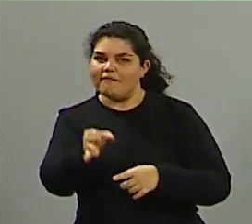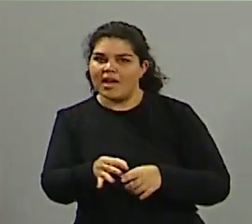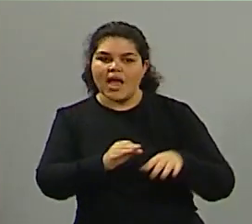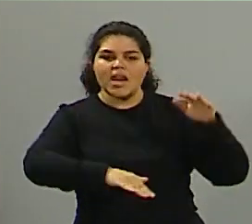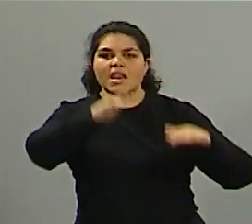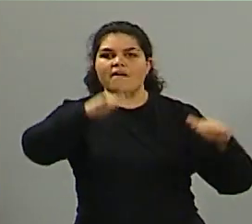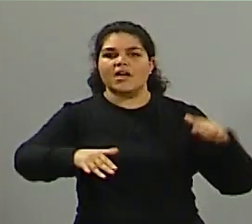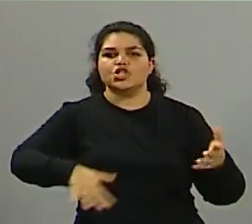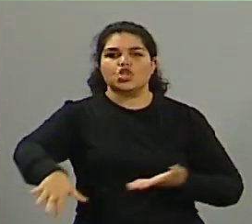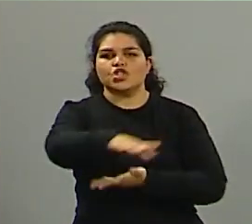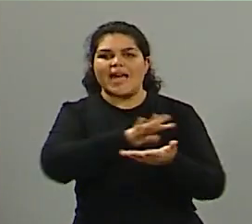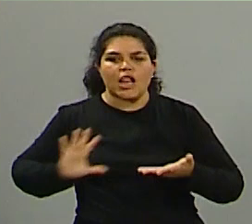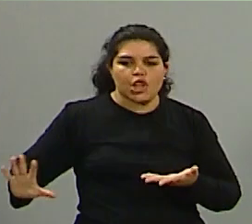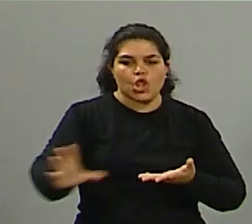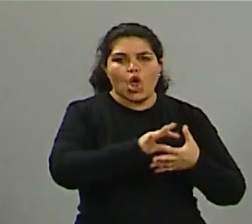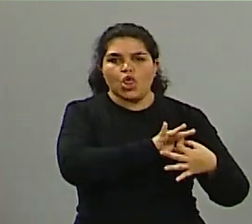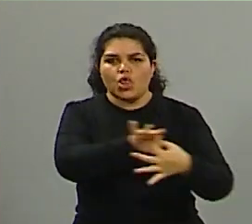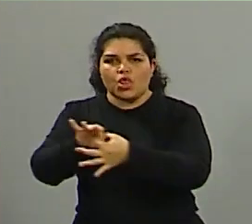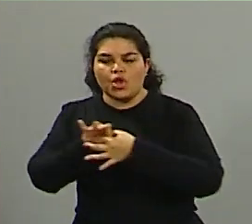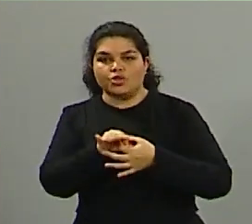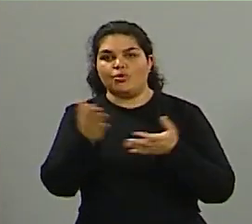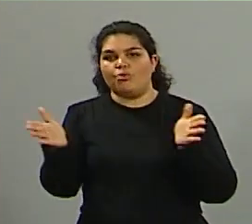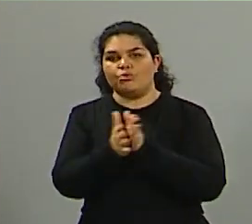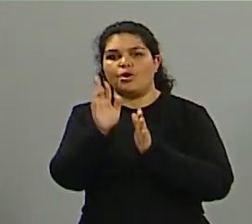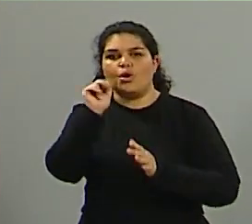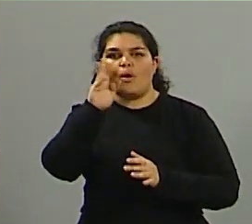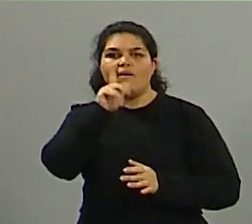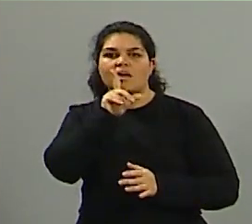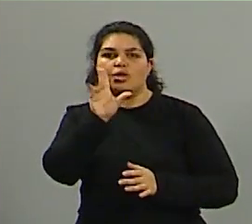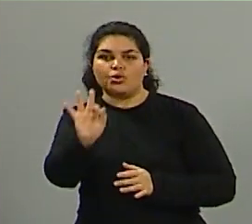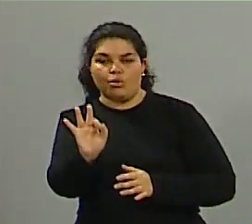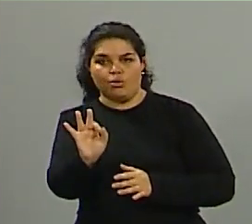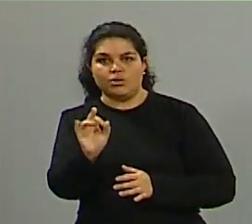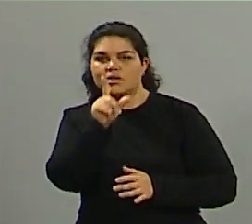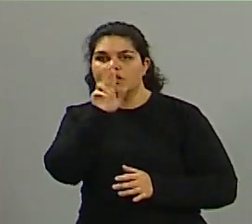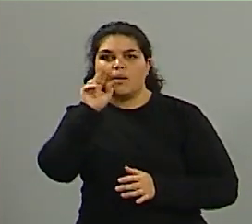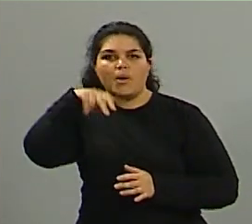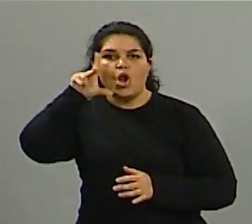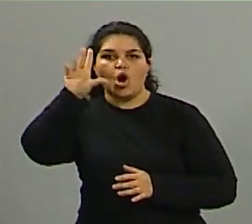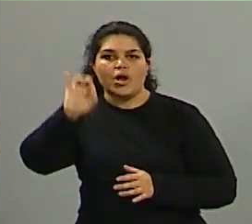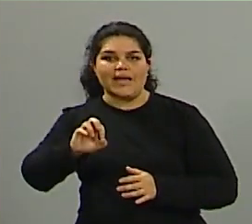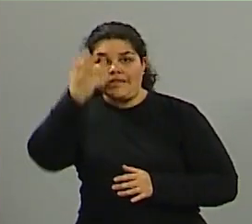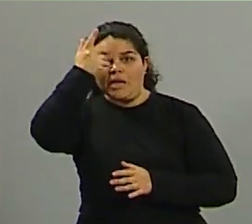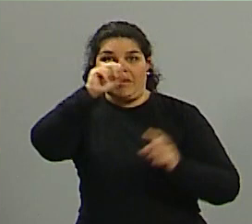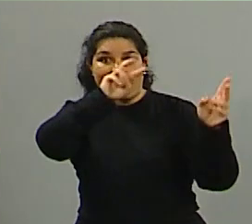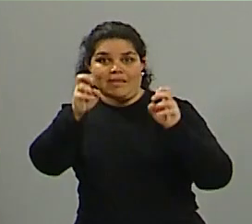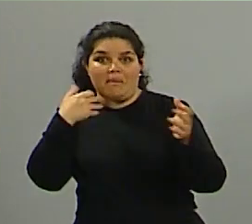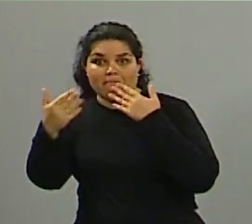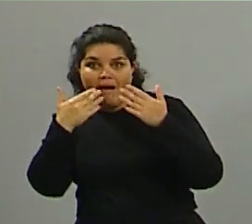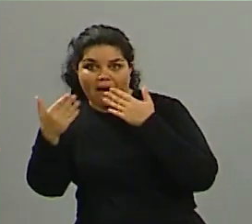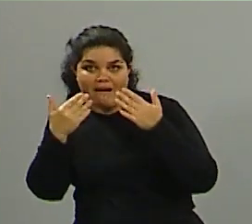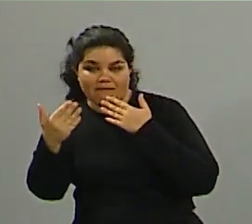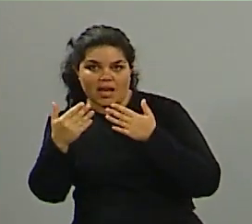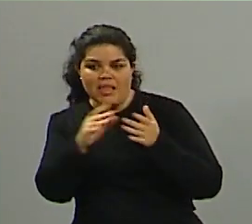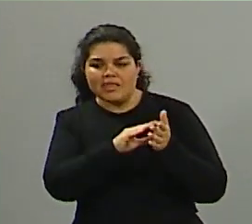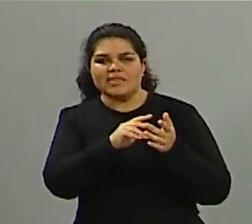también vamos a seguir hablando. Estamos con Roberto Tripolone, profesor de Historia, hablando justamente del general José de San Martín, pero de su